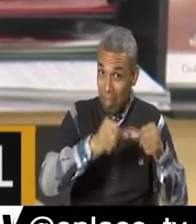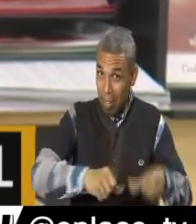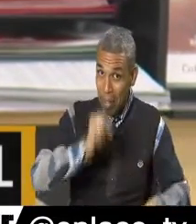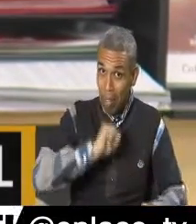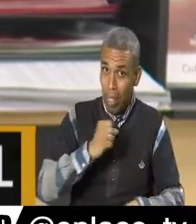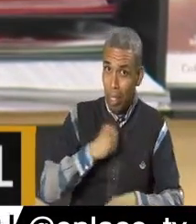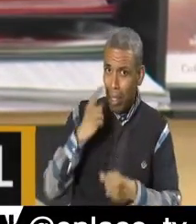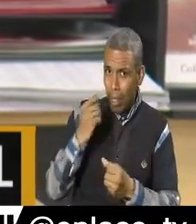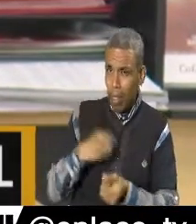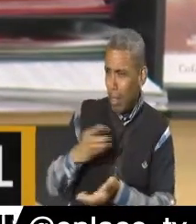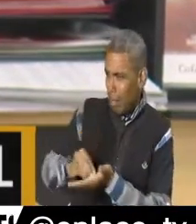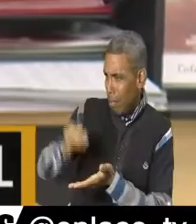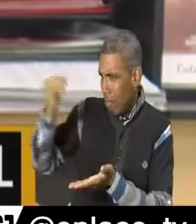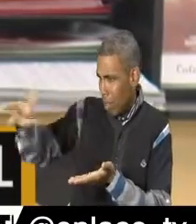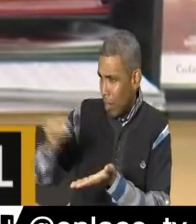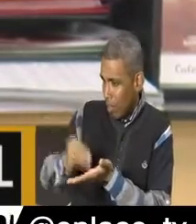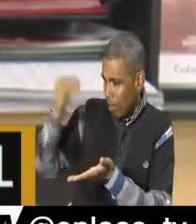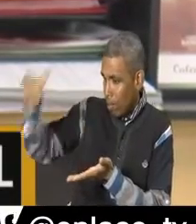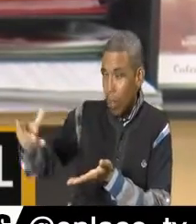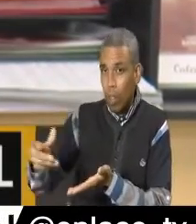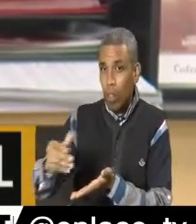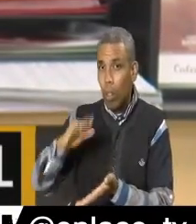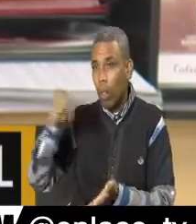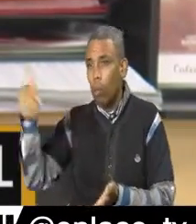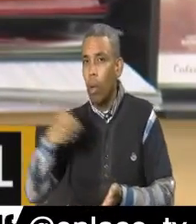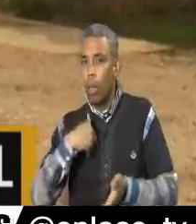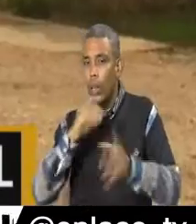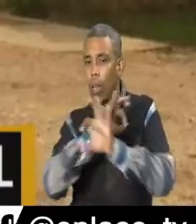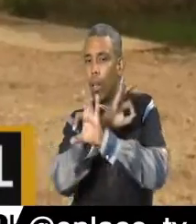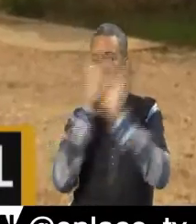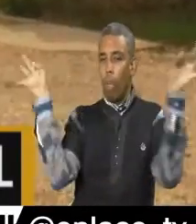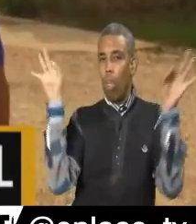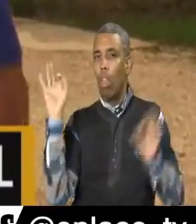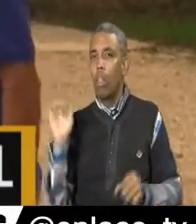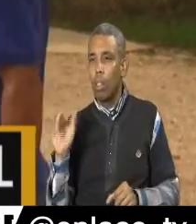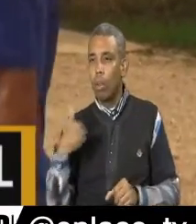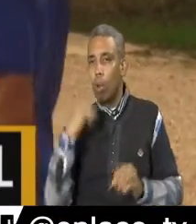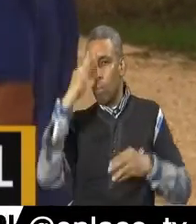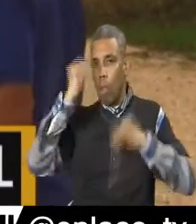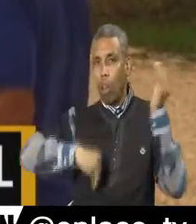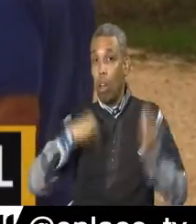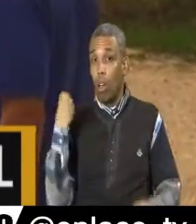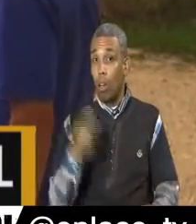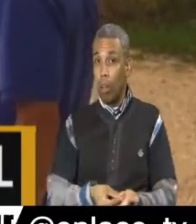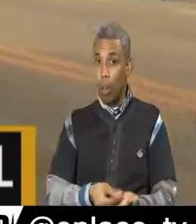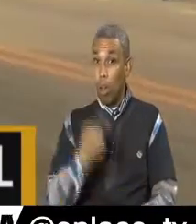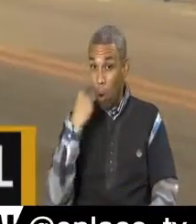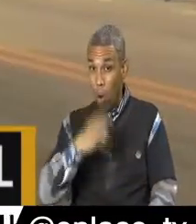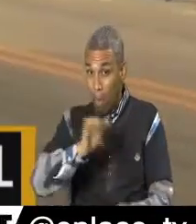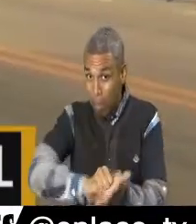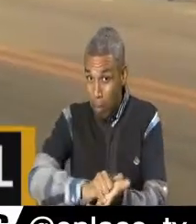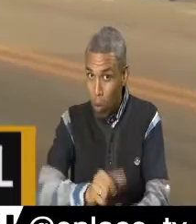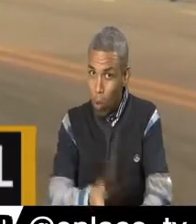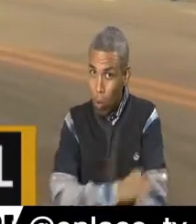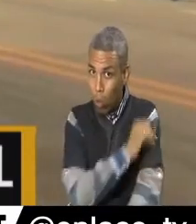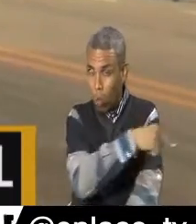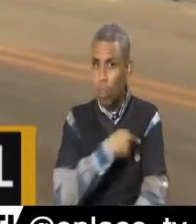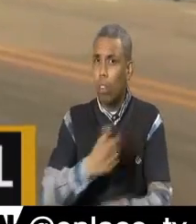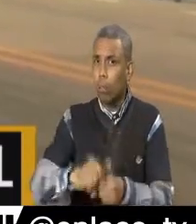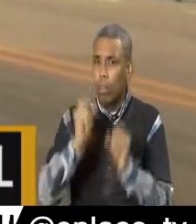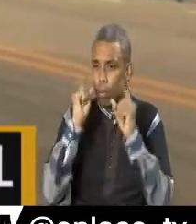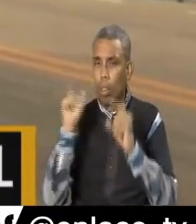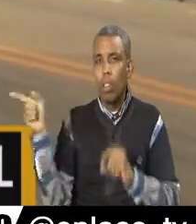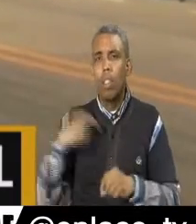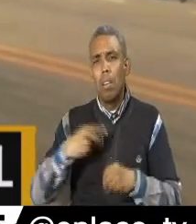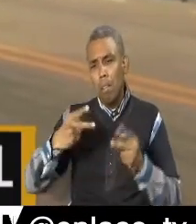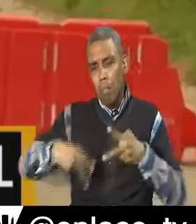último tramo, que es la Virgen Rancho Camacho, no vaya a suceder lo mismo. Los trabajadores de Mota Engil siguen con sus cierres parciales de la vía Barranca